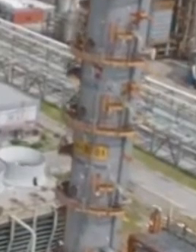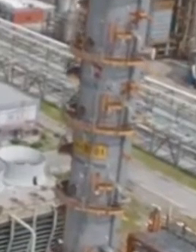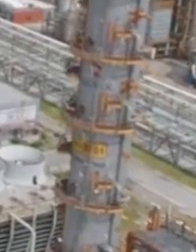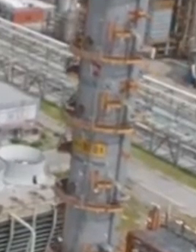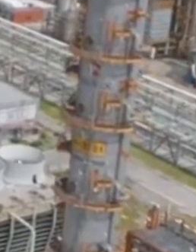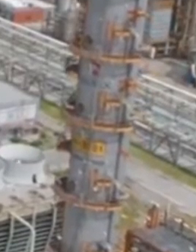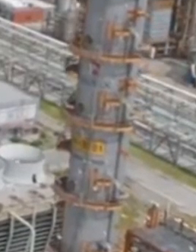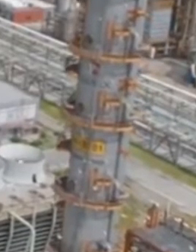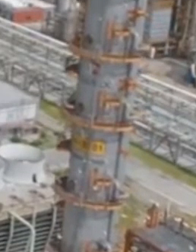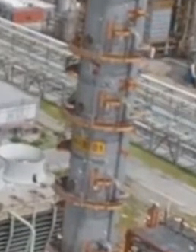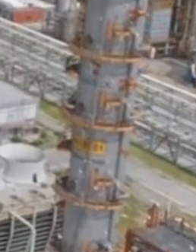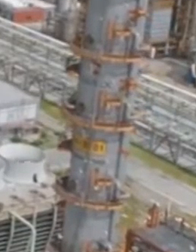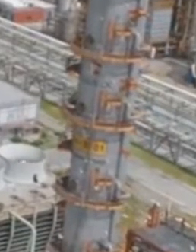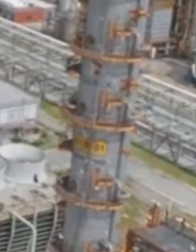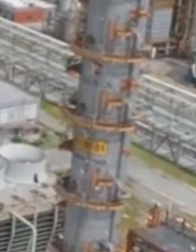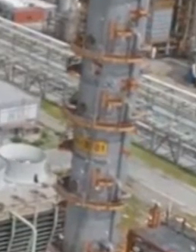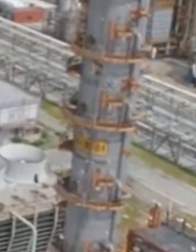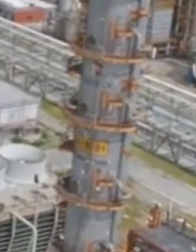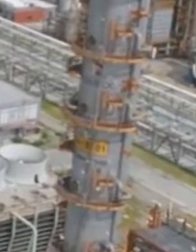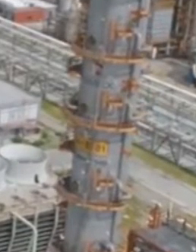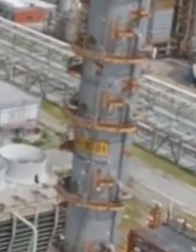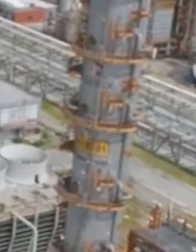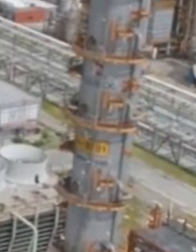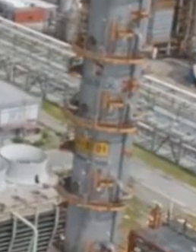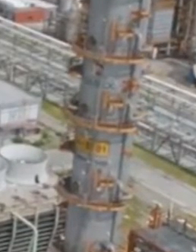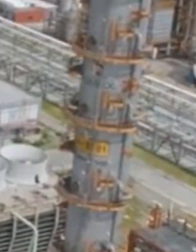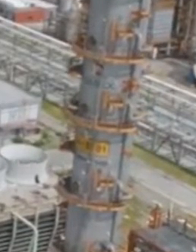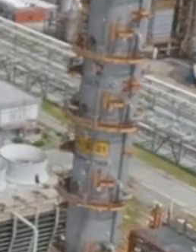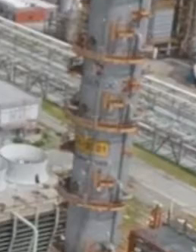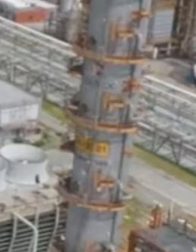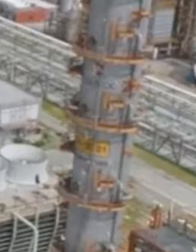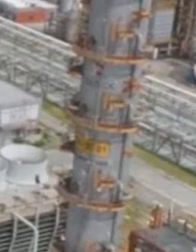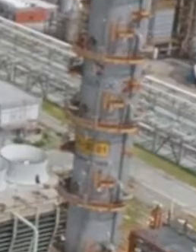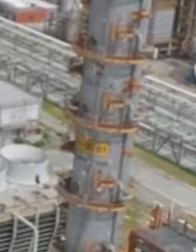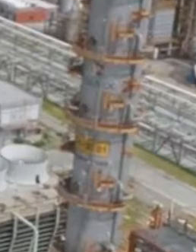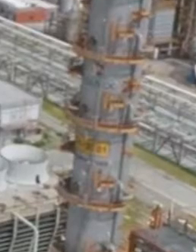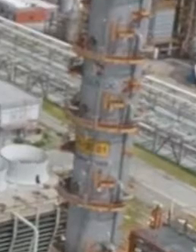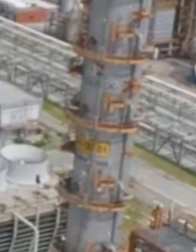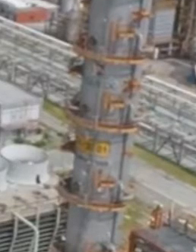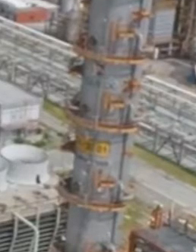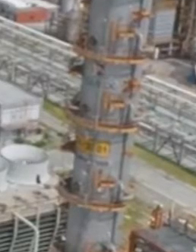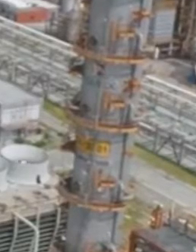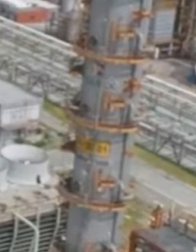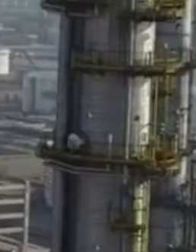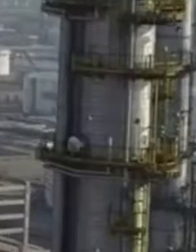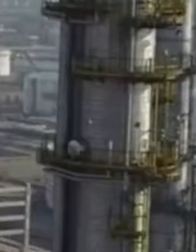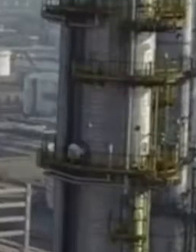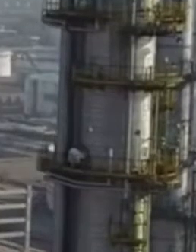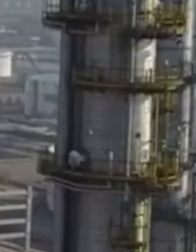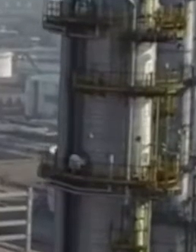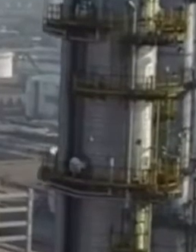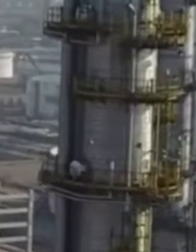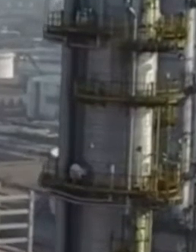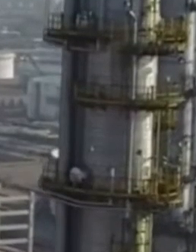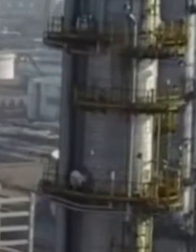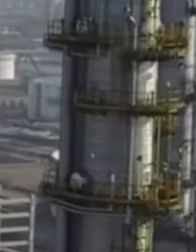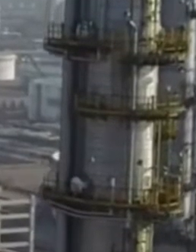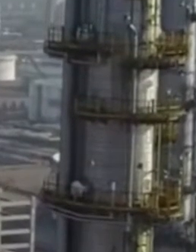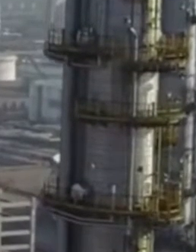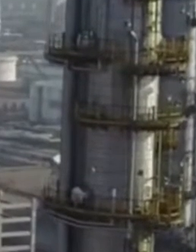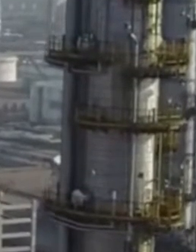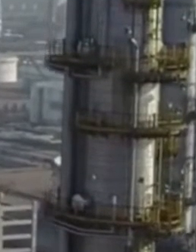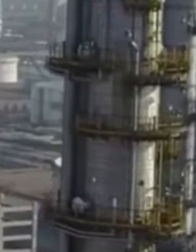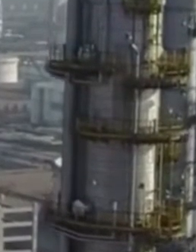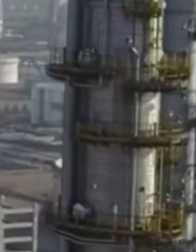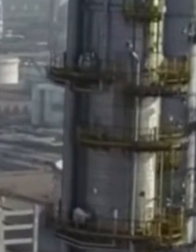Cadereyta, Madero, Minatitlán, Salamanca, Tula, Salina Cruz. Están en proceso de rehabilitación.